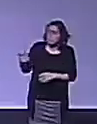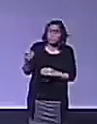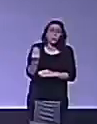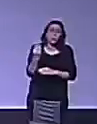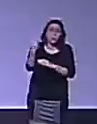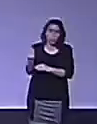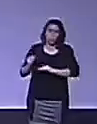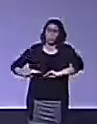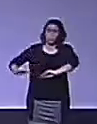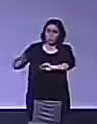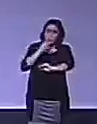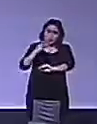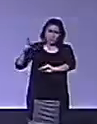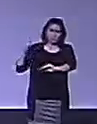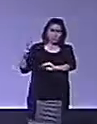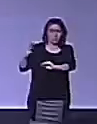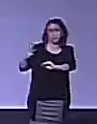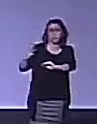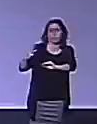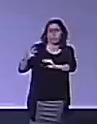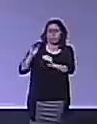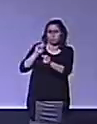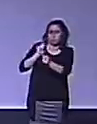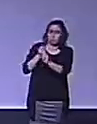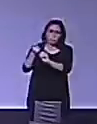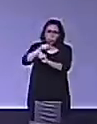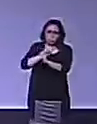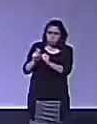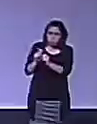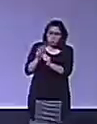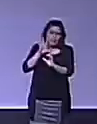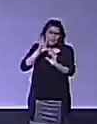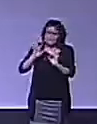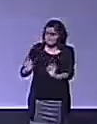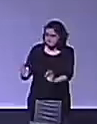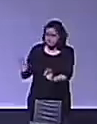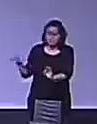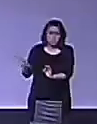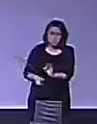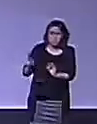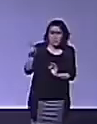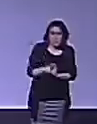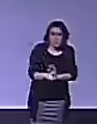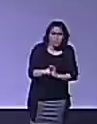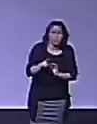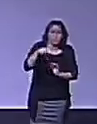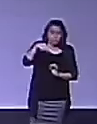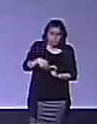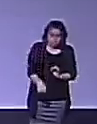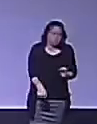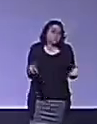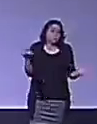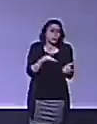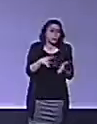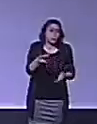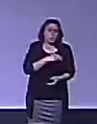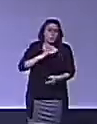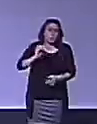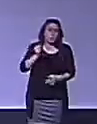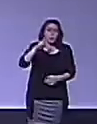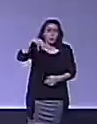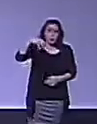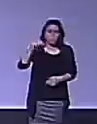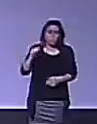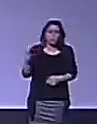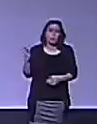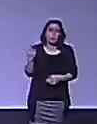duela hiru urte, eta obra hori da urtero Carmen Adarraga saria entregatzerakoan ematen dugun eskultura.